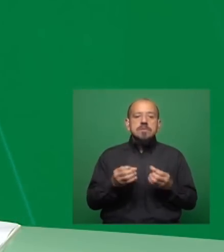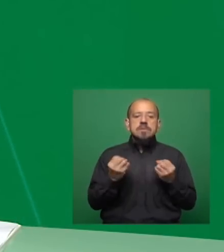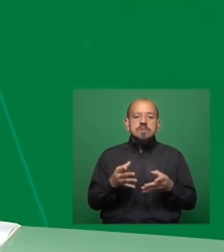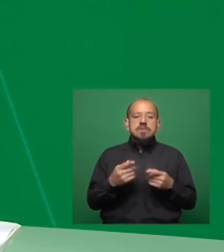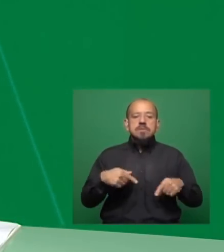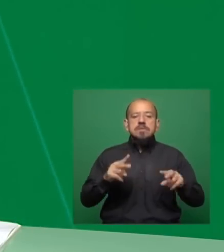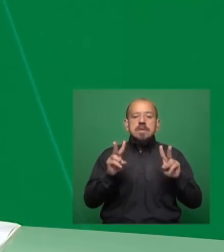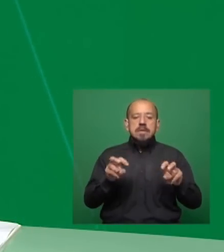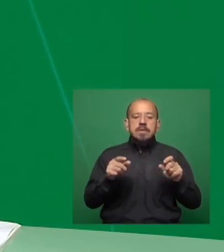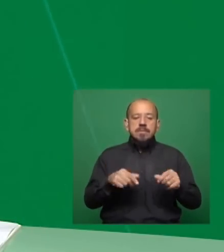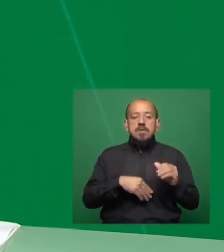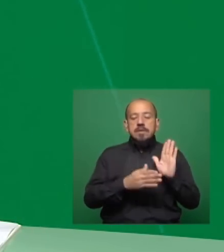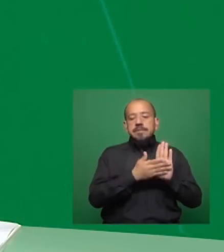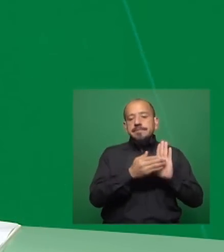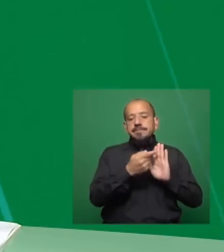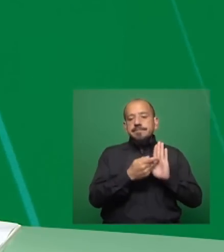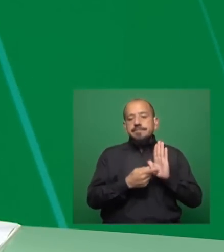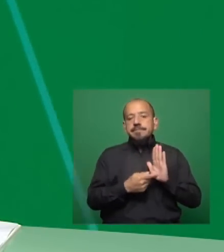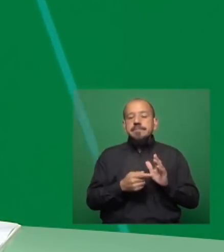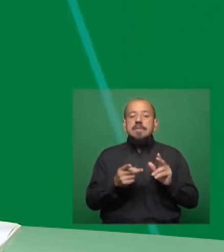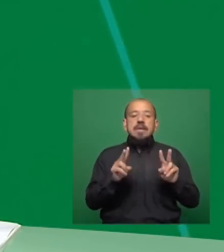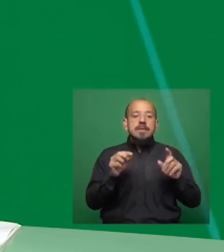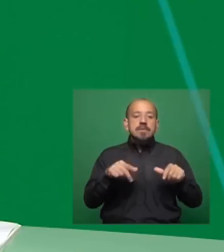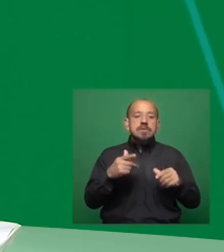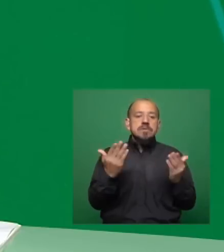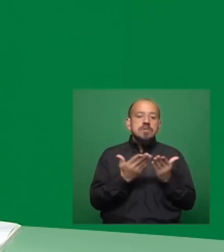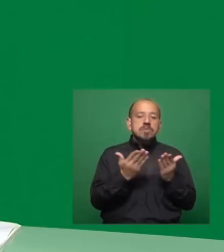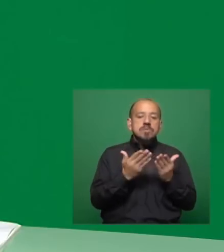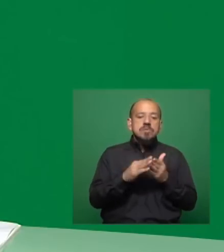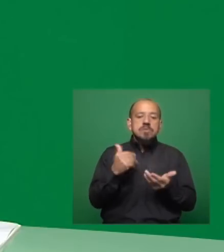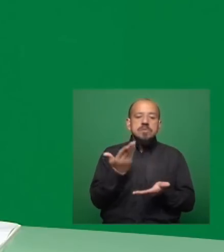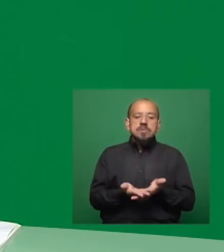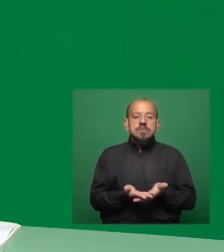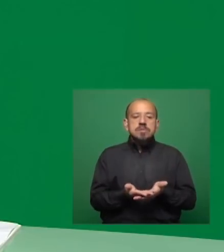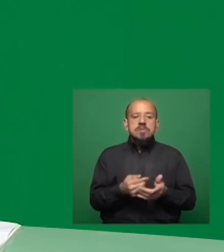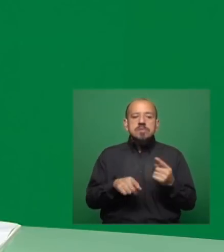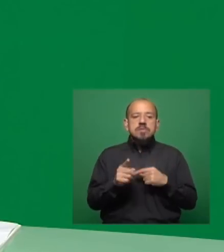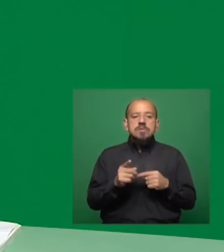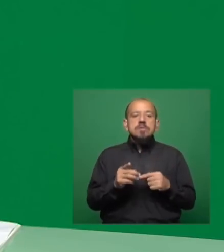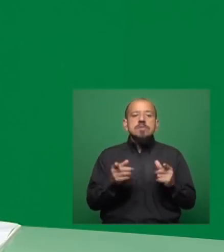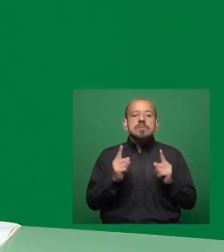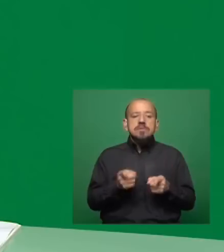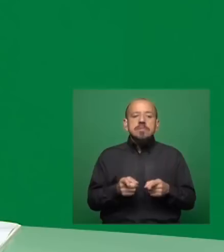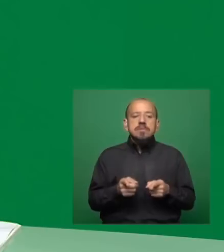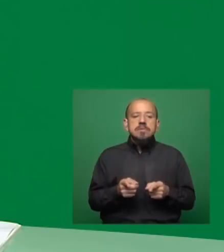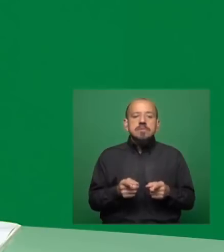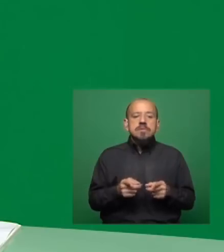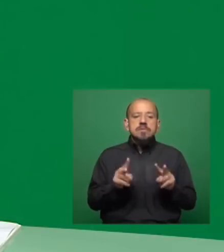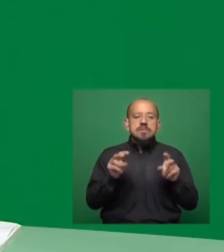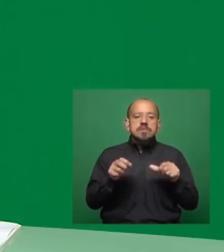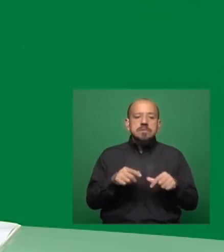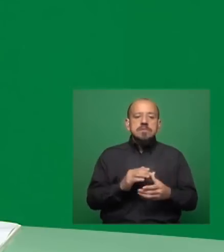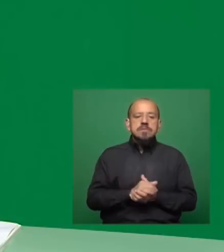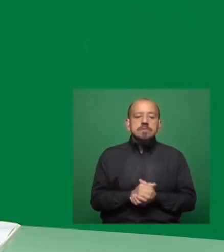el tema de la agenda estudiantil y de los planteos gremiales estudiantiles también son tema